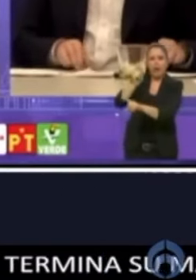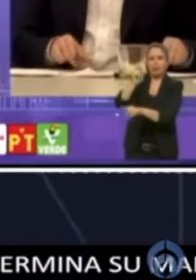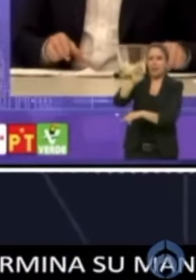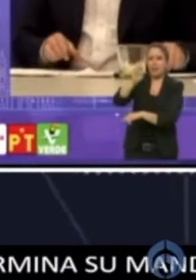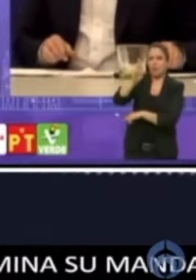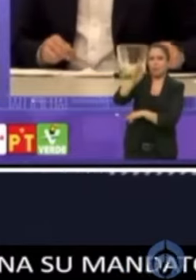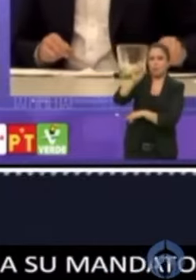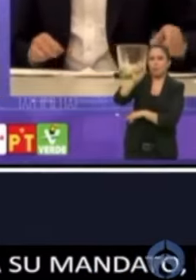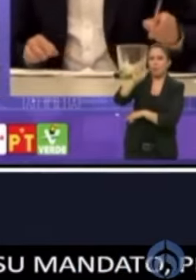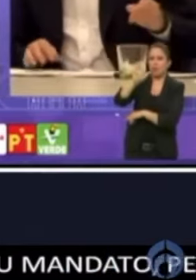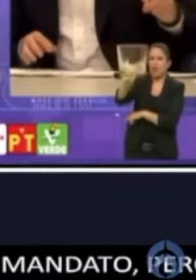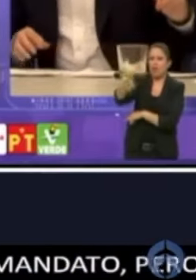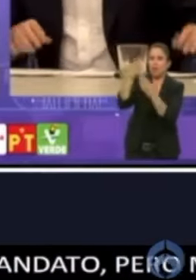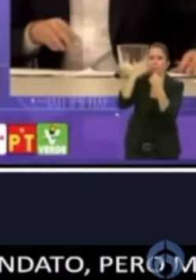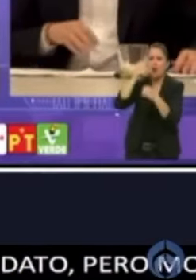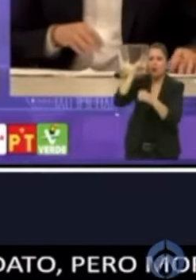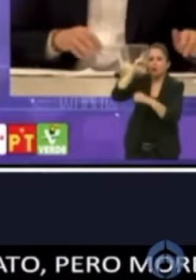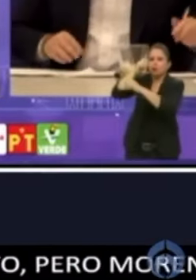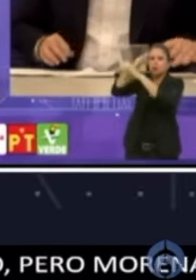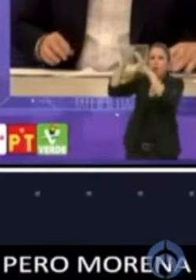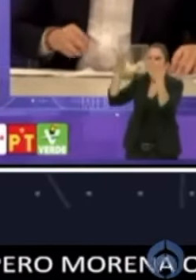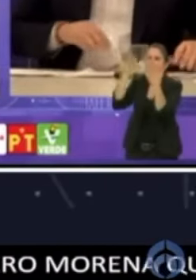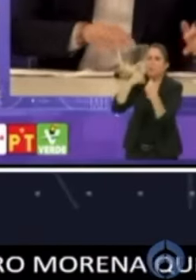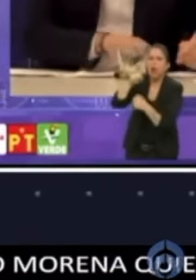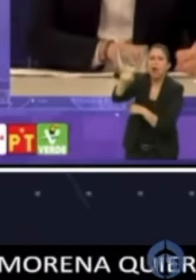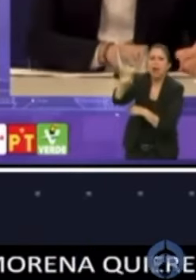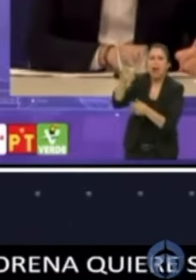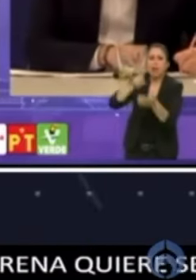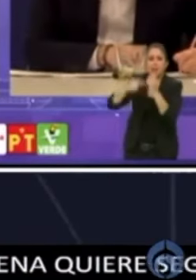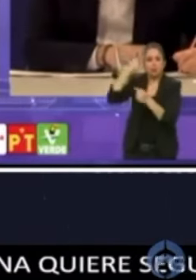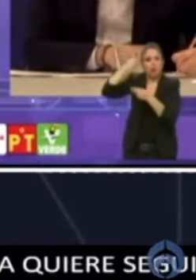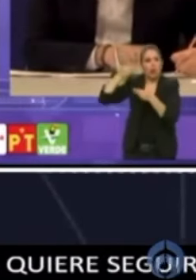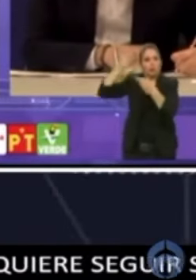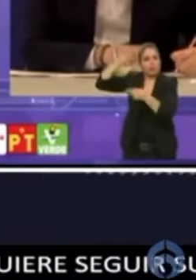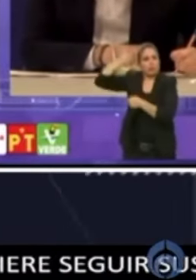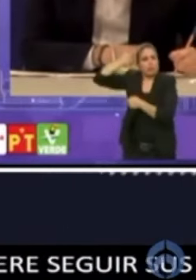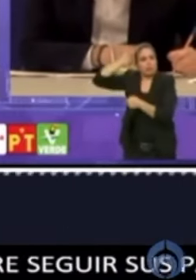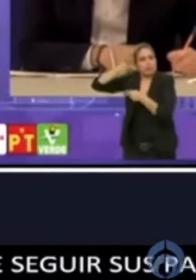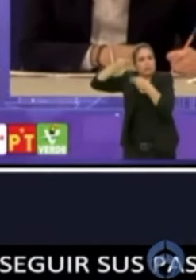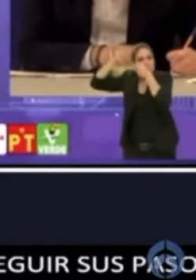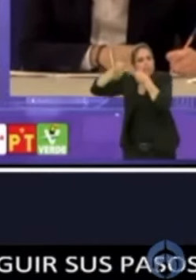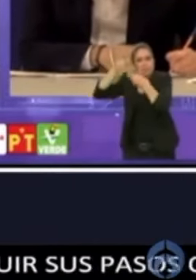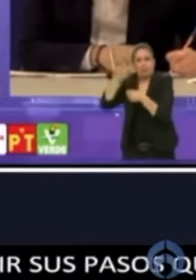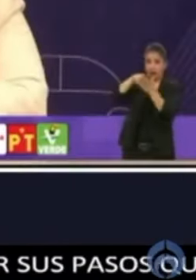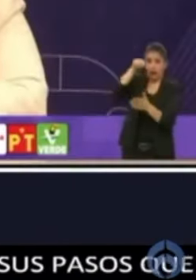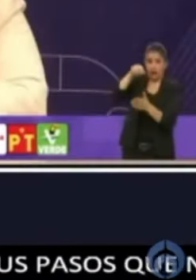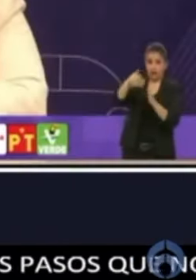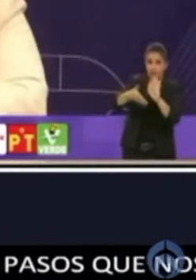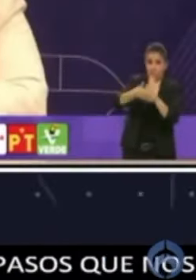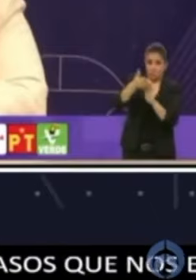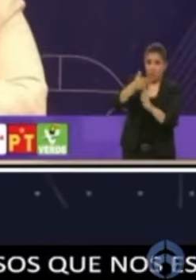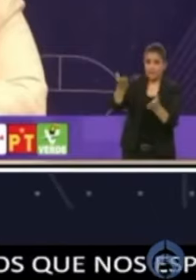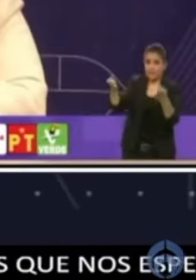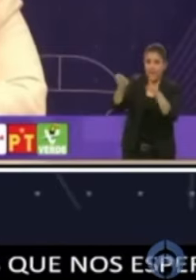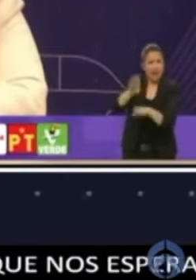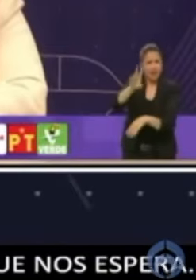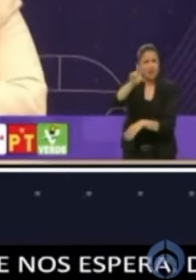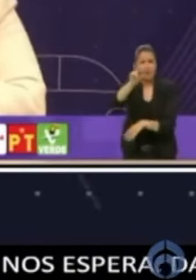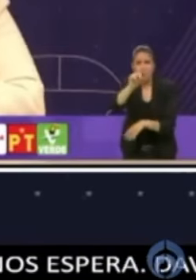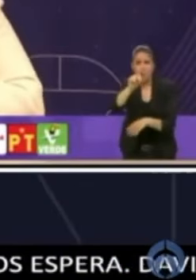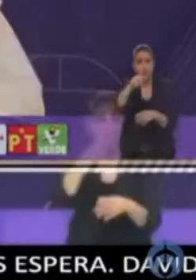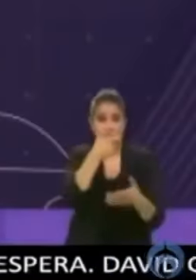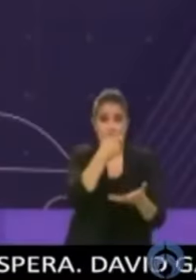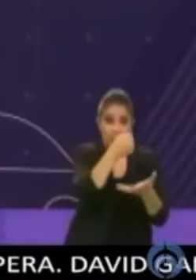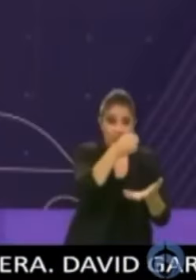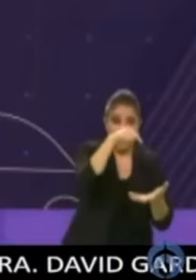¿La estamos viendo? Mira, la estamos viendo ahora. Yo por ahí subí también un video en donde se mece en la silla y ahí sale. Yo soy claro que el recurso va